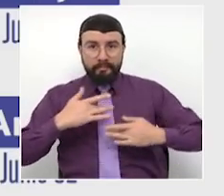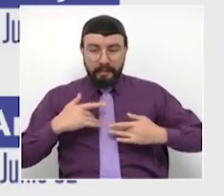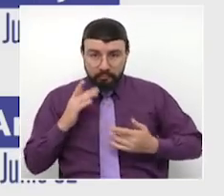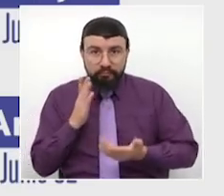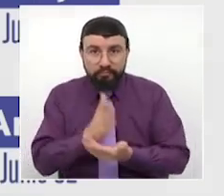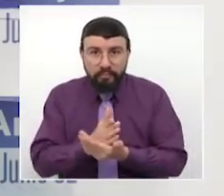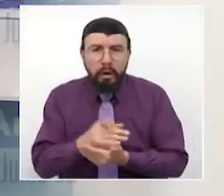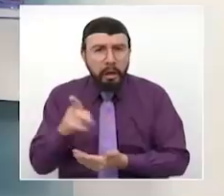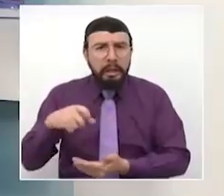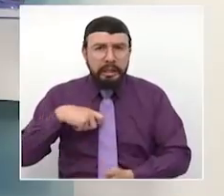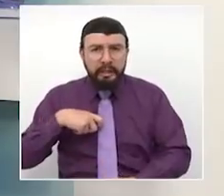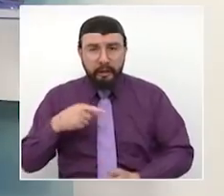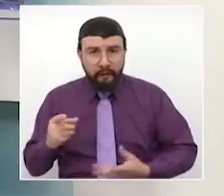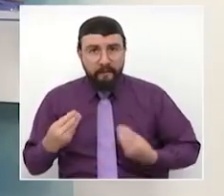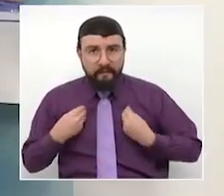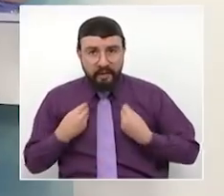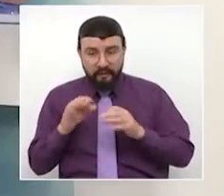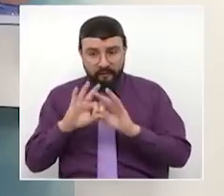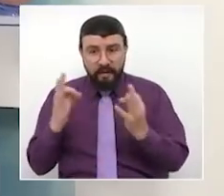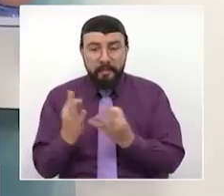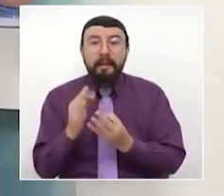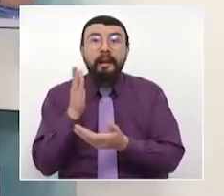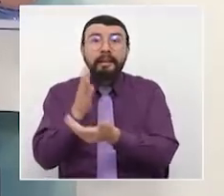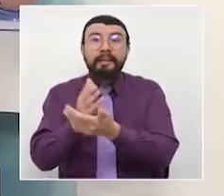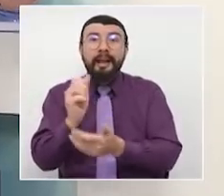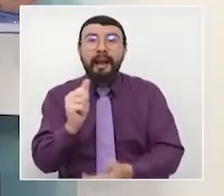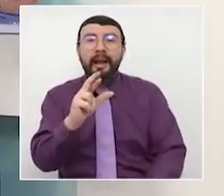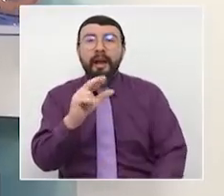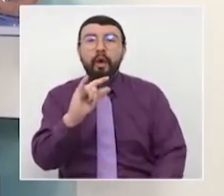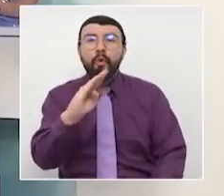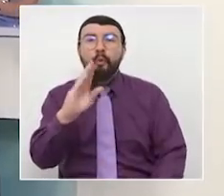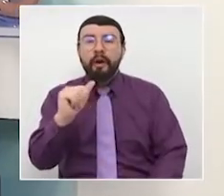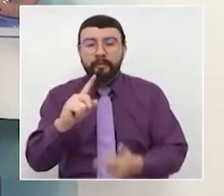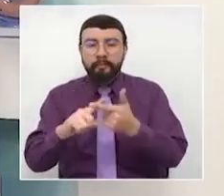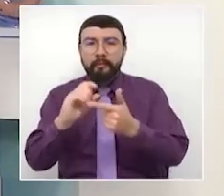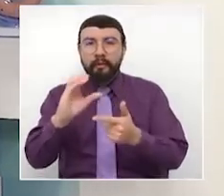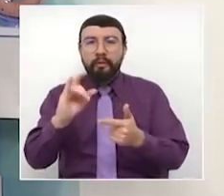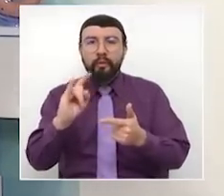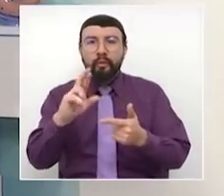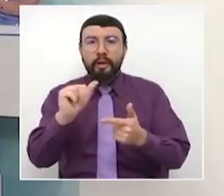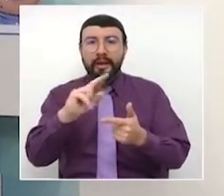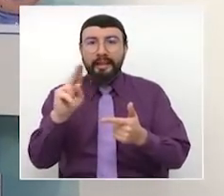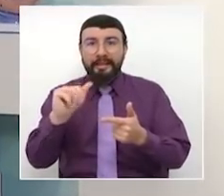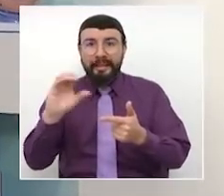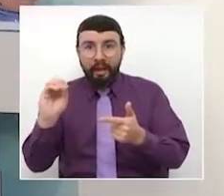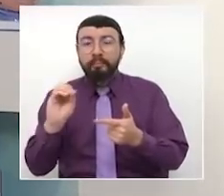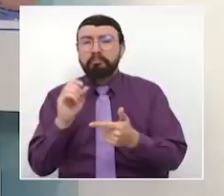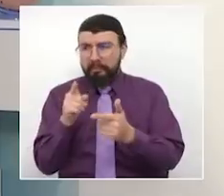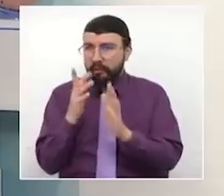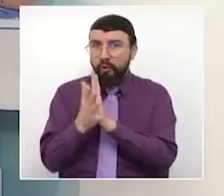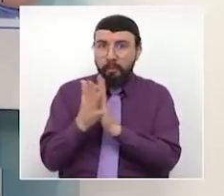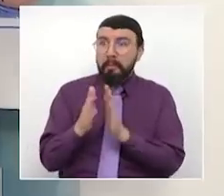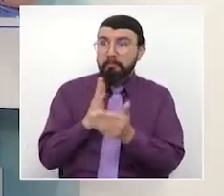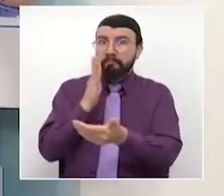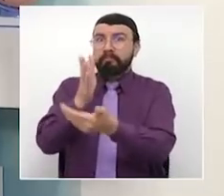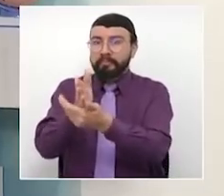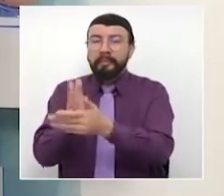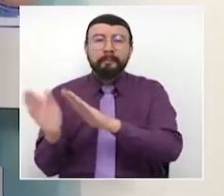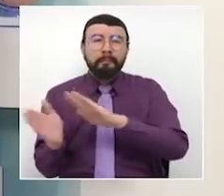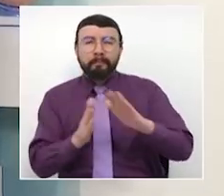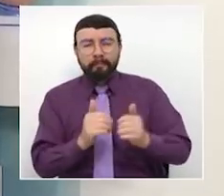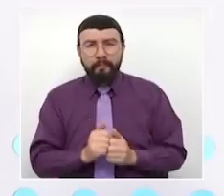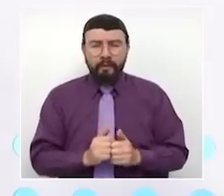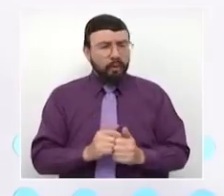que tengan en Aruba y Curazao, les informen sobre este tema. Bueno, entonces, la